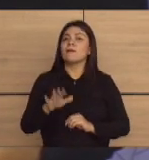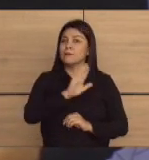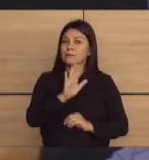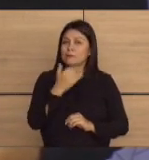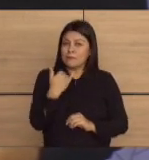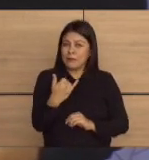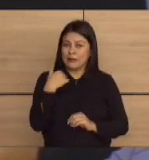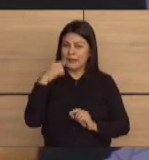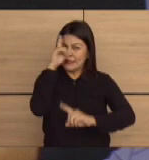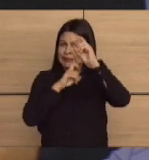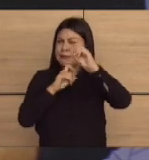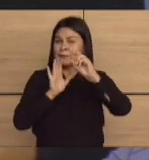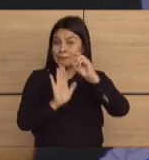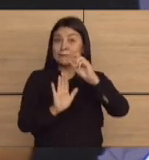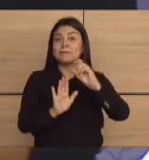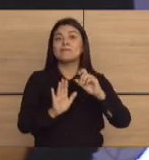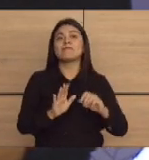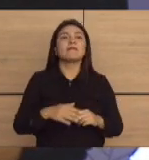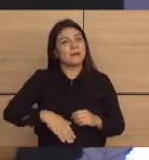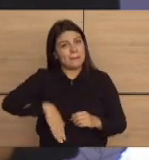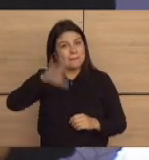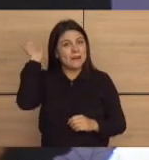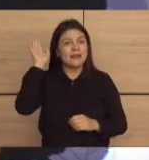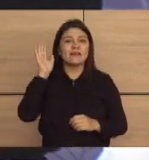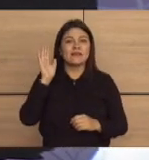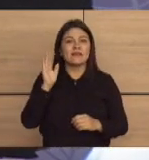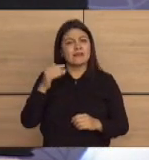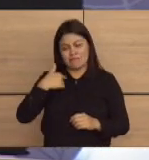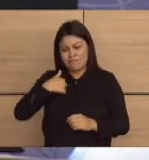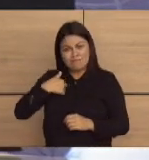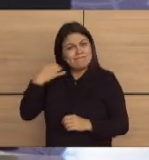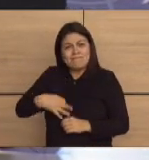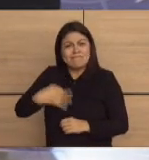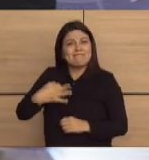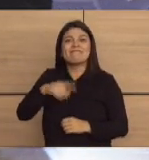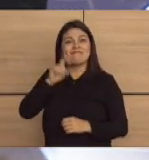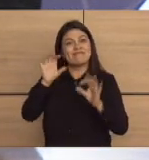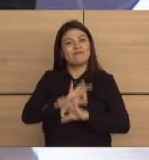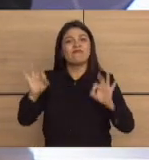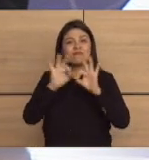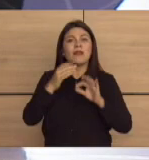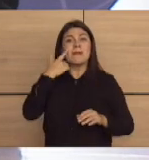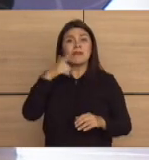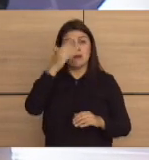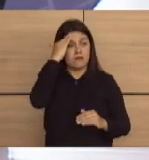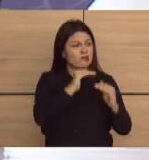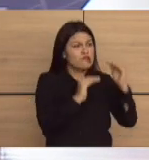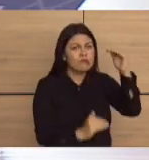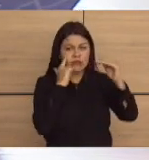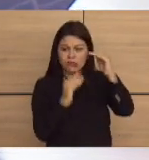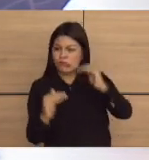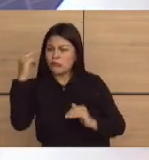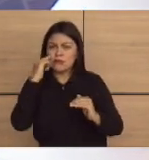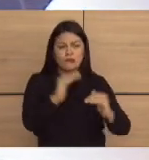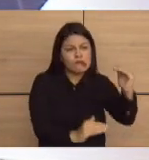reflexiones porque siempre he creído que no hay una mejor herramienta para cerrar las brechas en